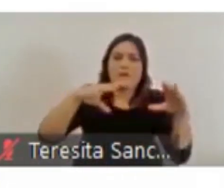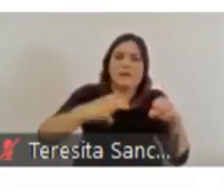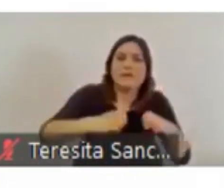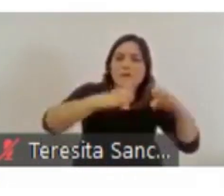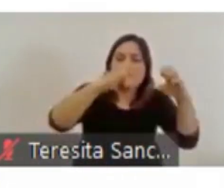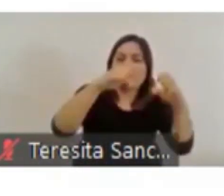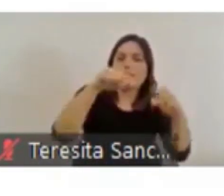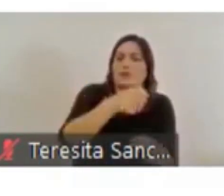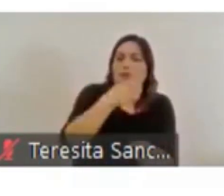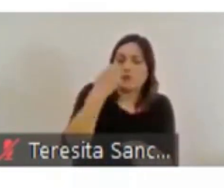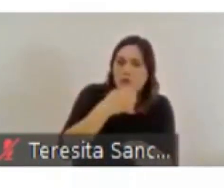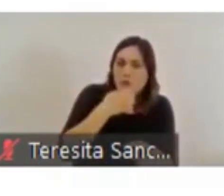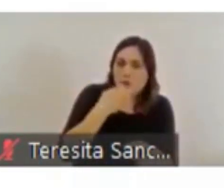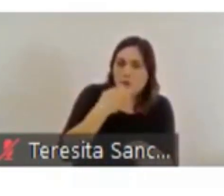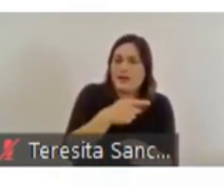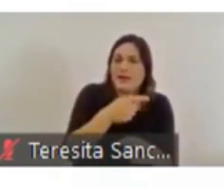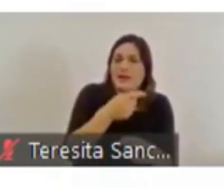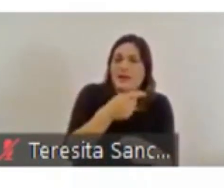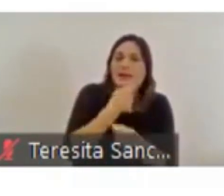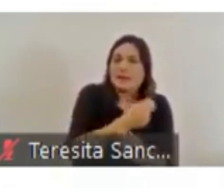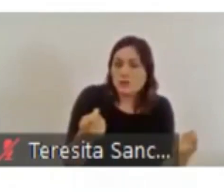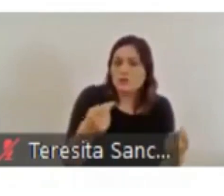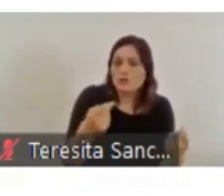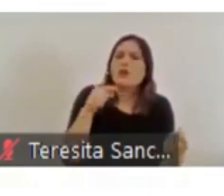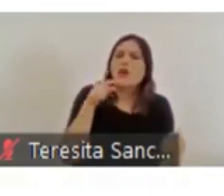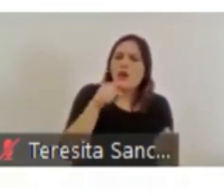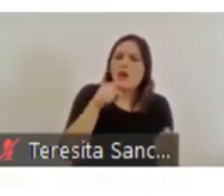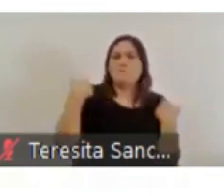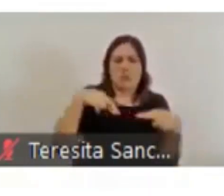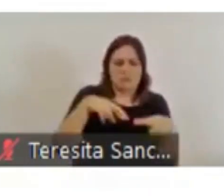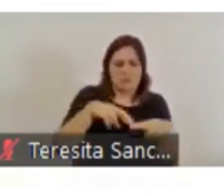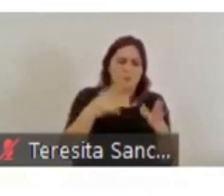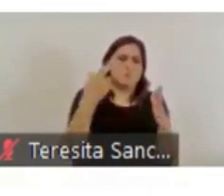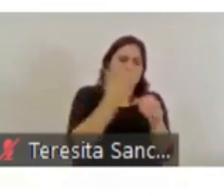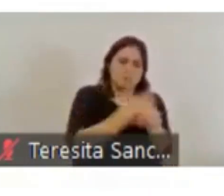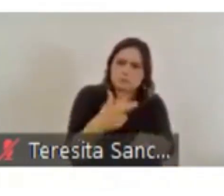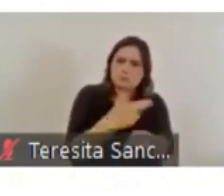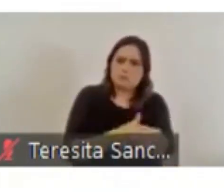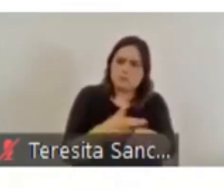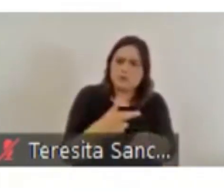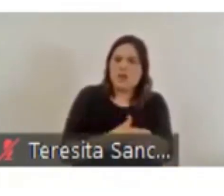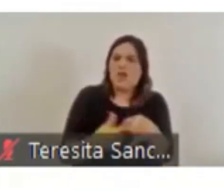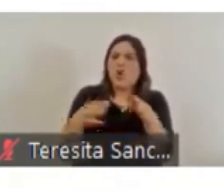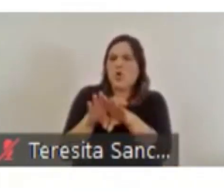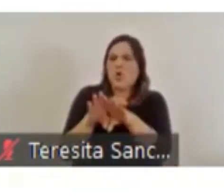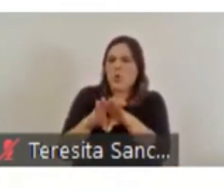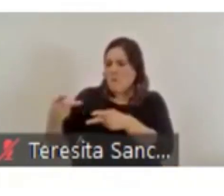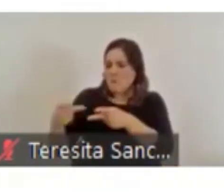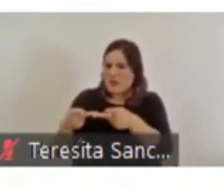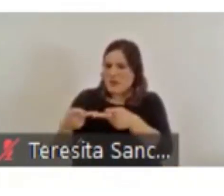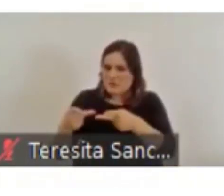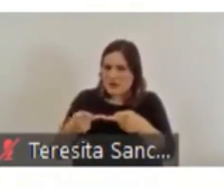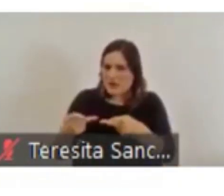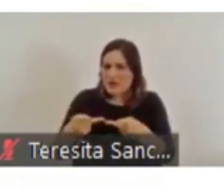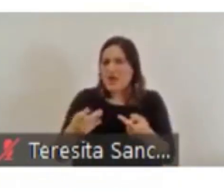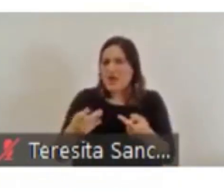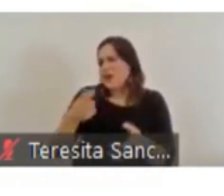sus simulacros y entonces pues los pequeños aprendían, digamos, por default,